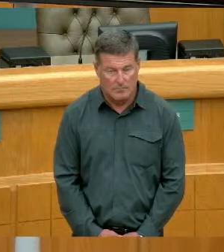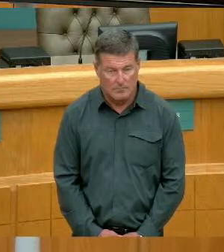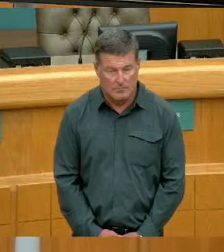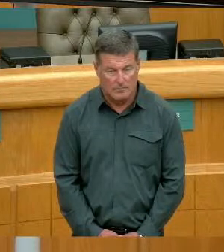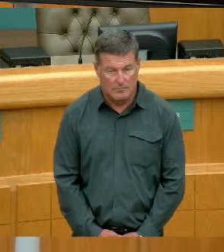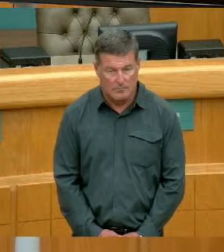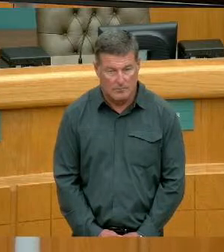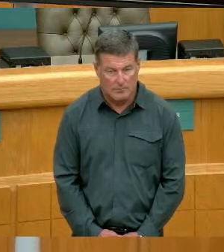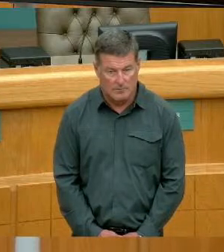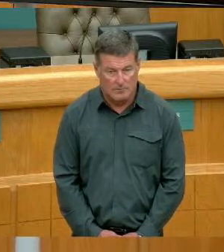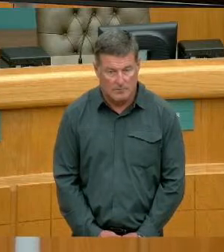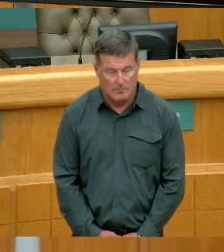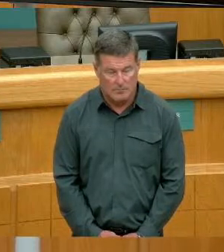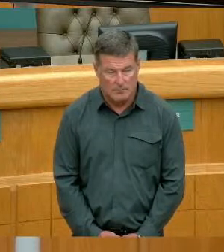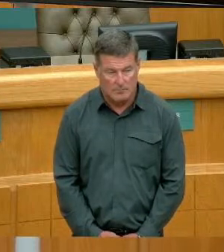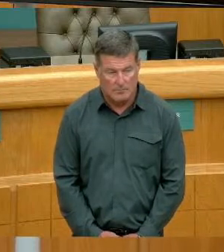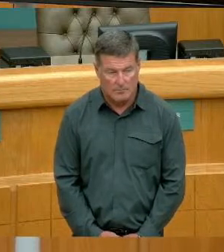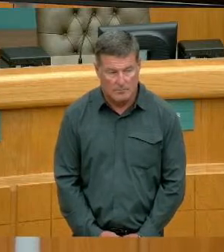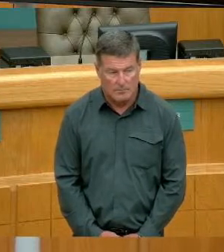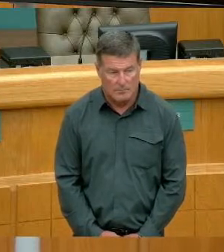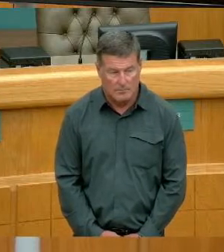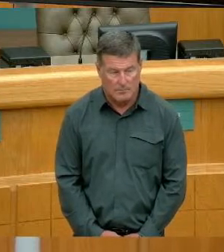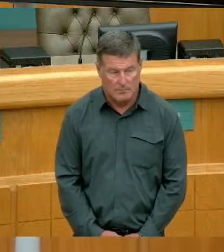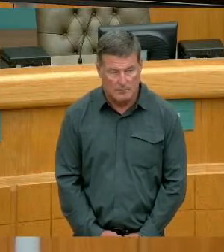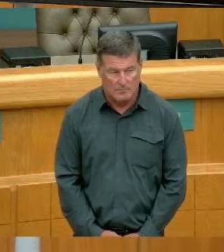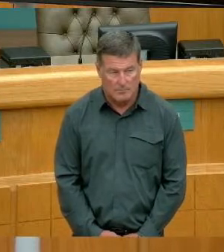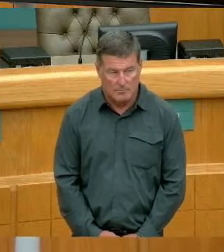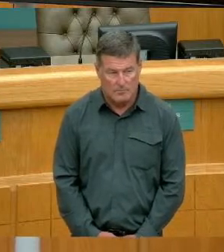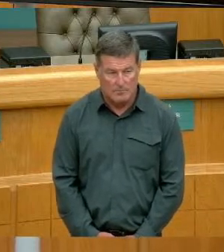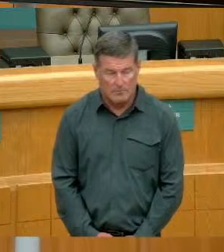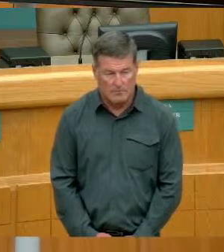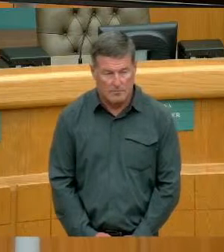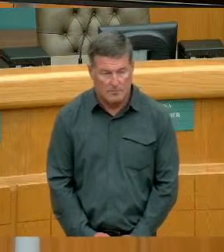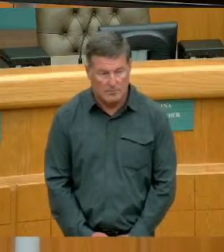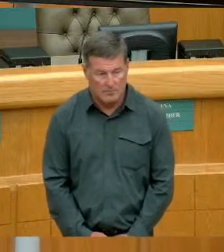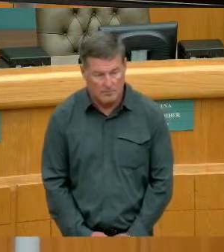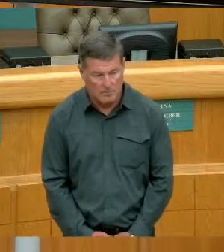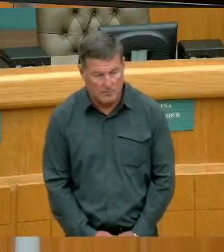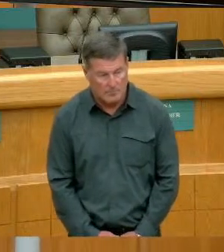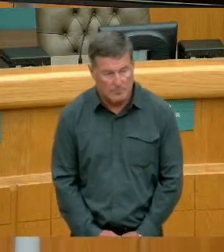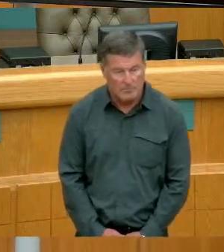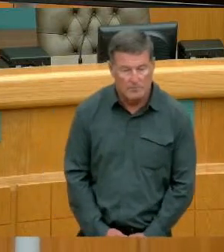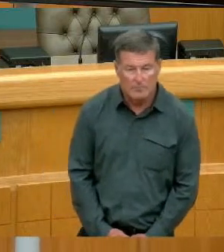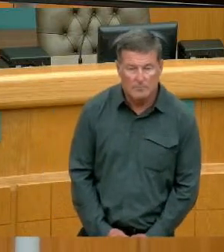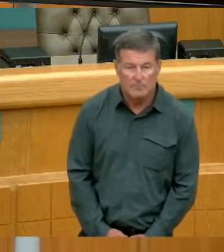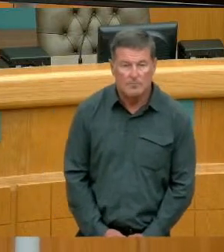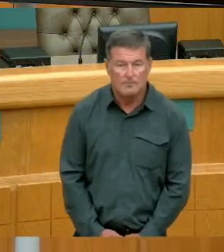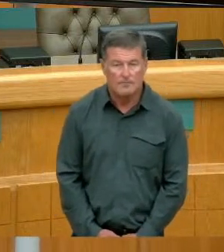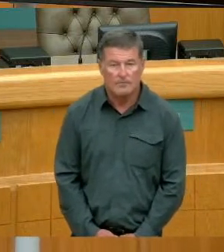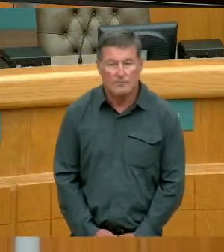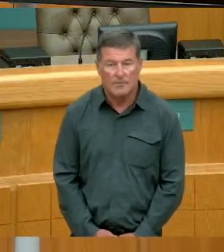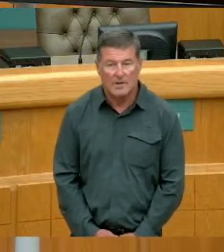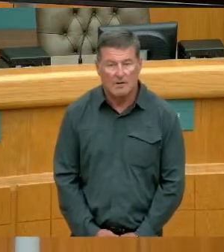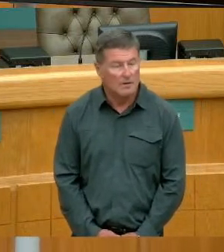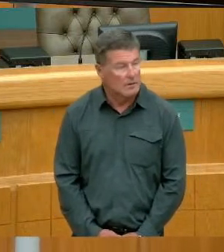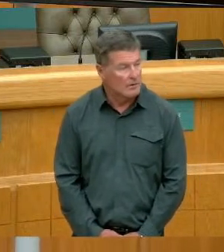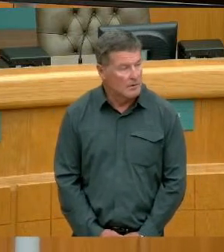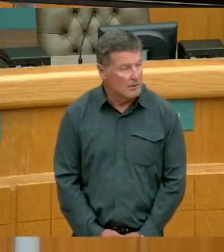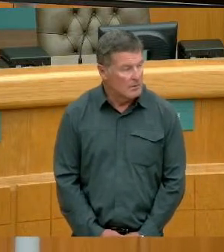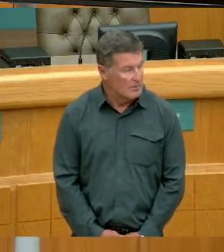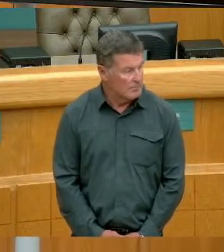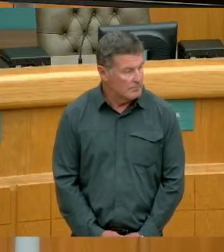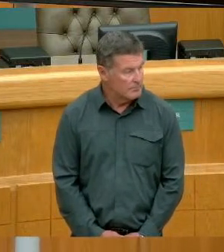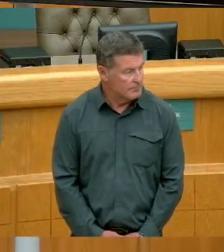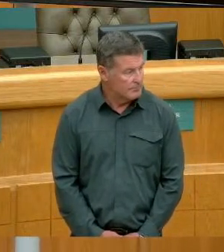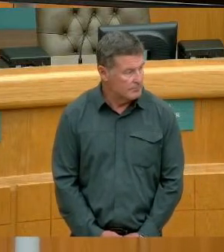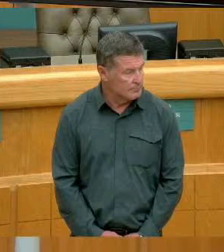van a llegar a nuestra ciudad para poder ayudar. 33 pacientes se encuentran en la unidad de cuidados intensivos. En los cuidados intensivos,